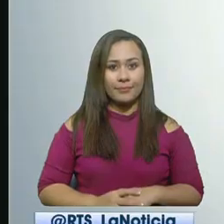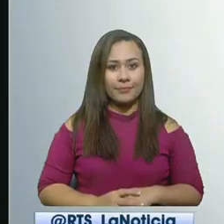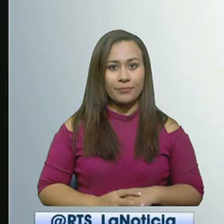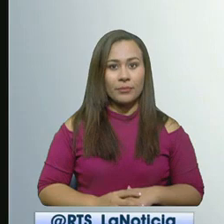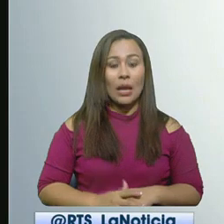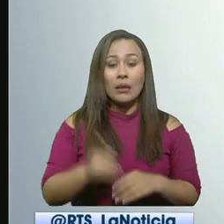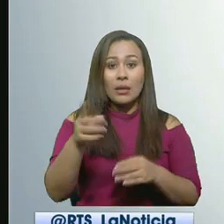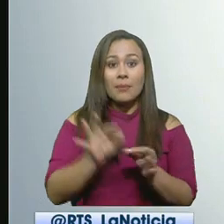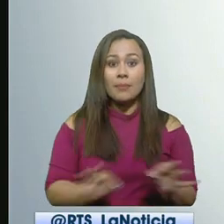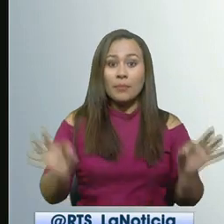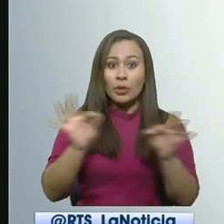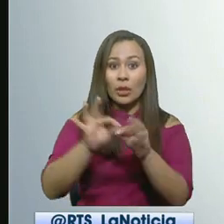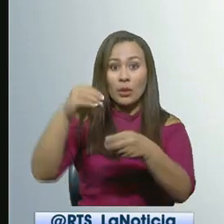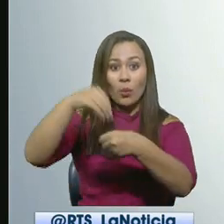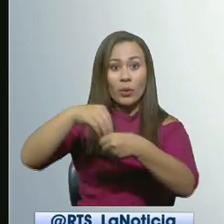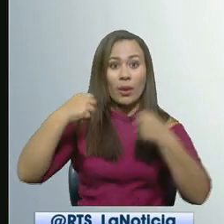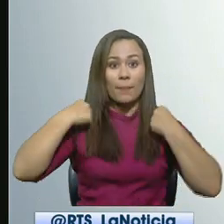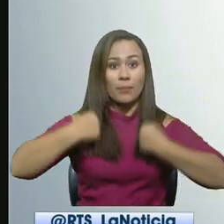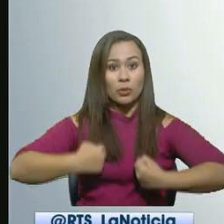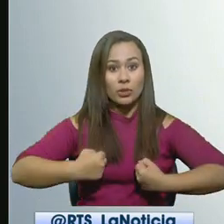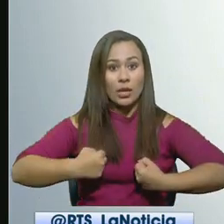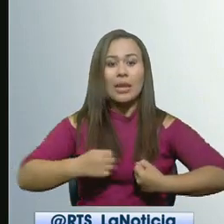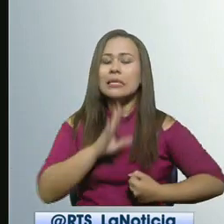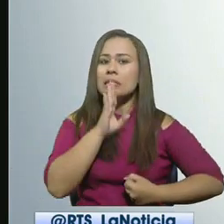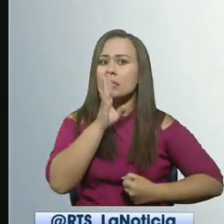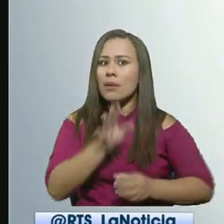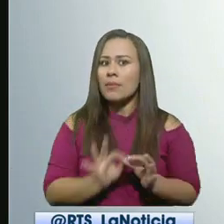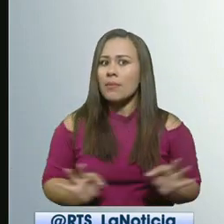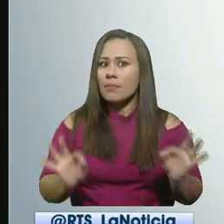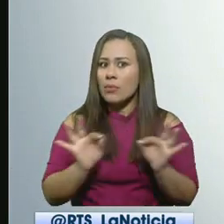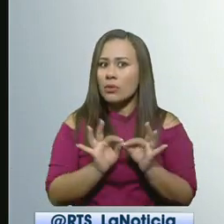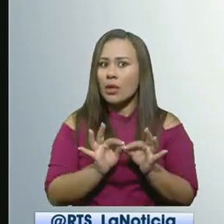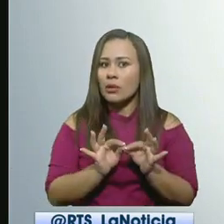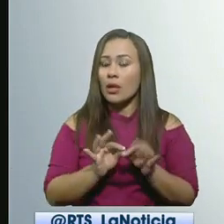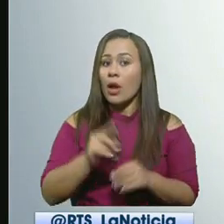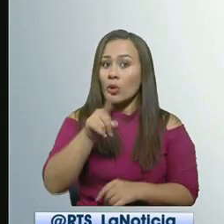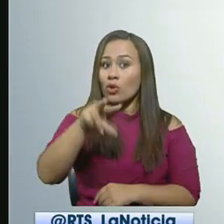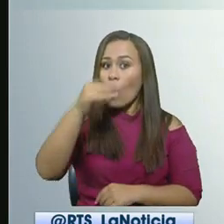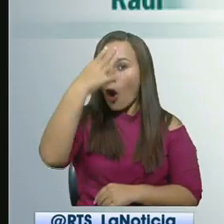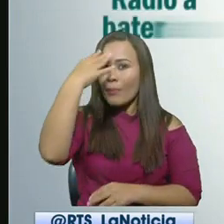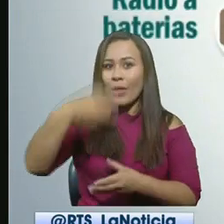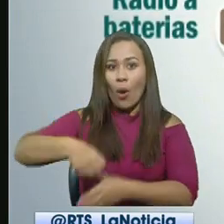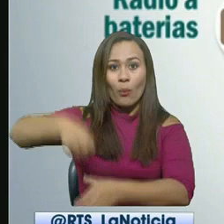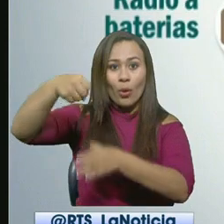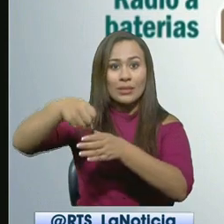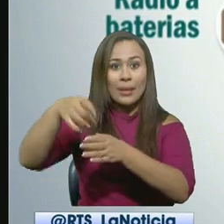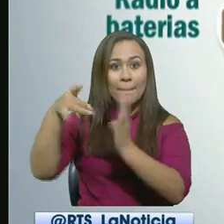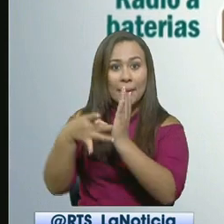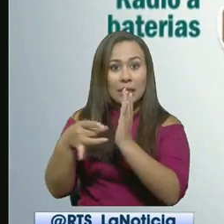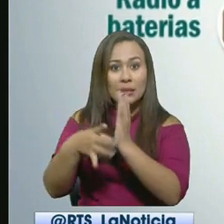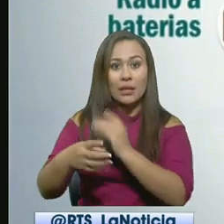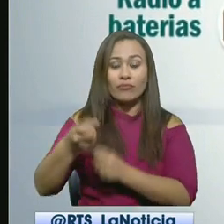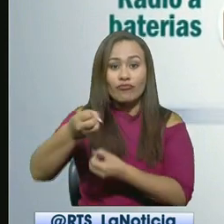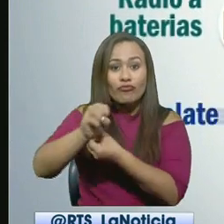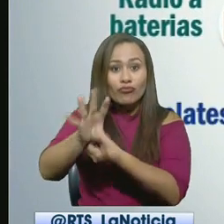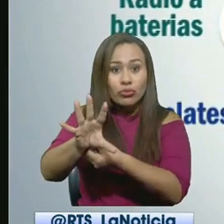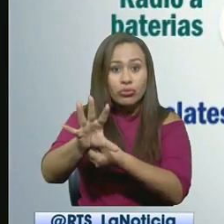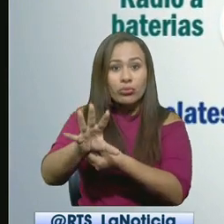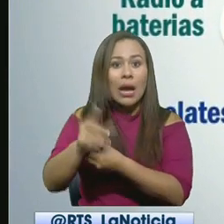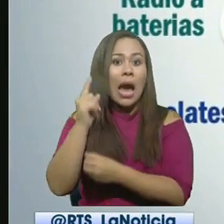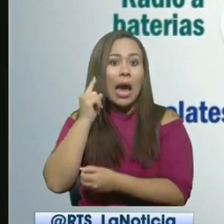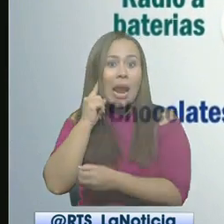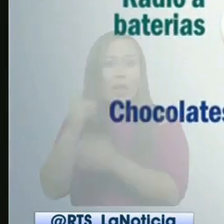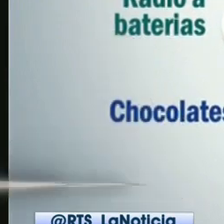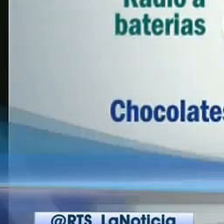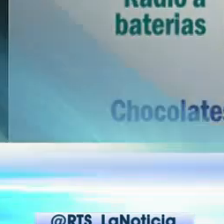Entre los artículos que usted debe considerar en su mochila de emergencia, no pueden faltar bolsas plásticas, linterna, radio a